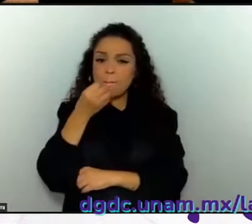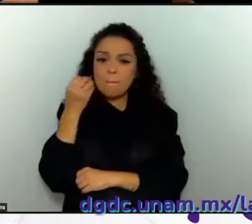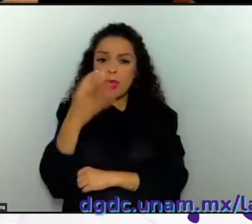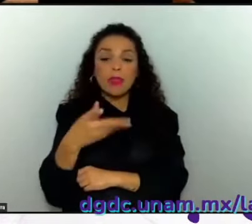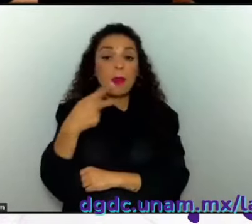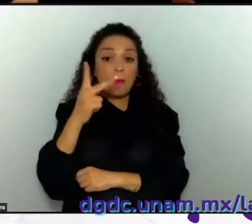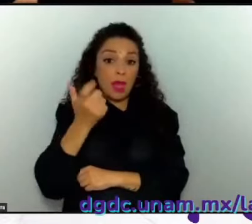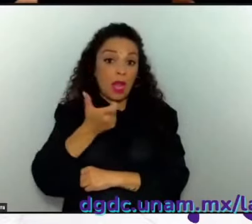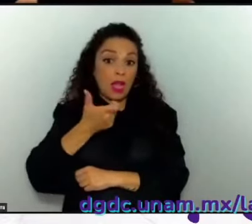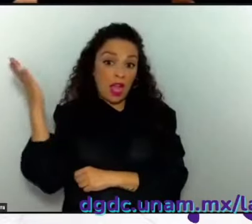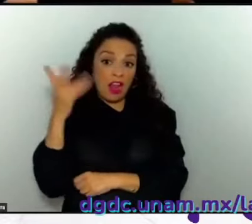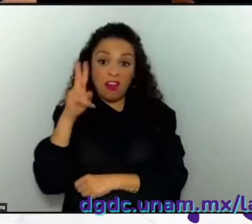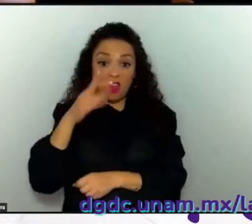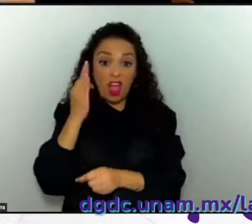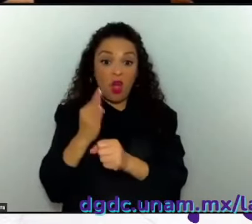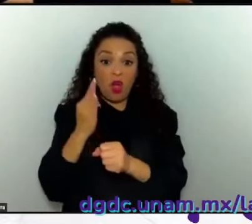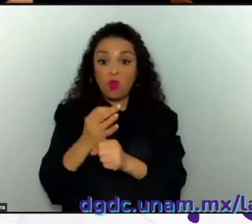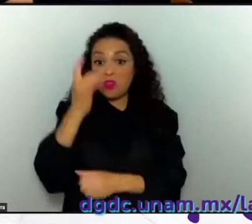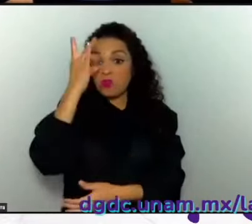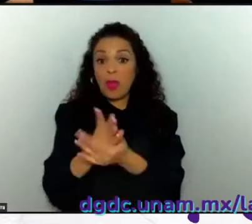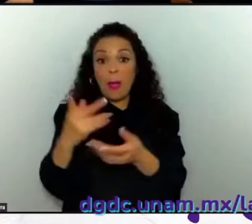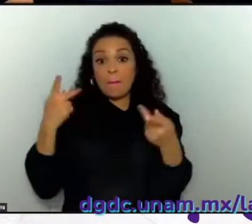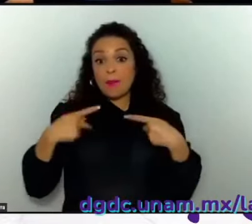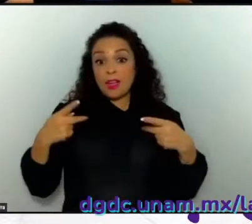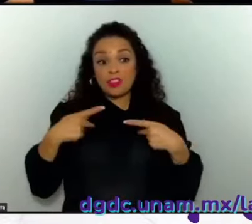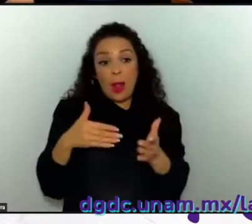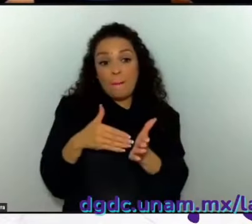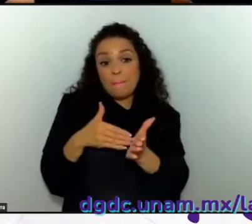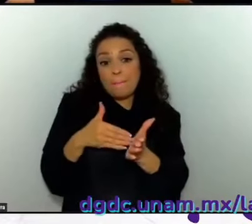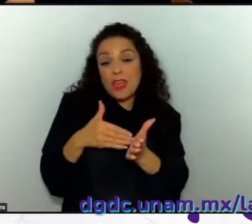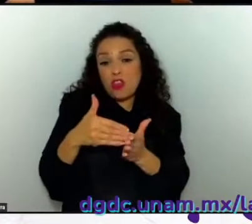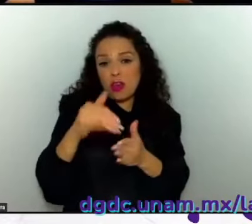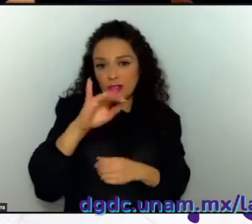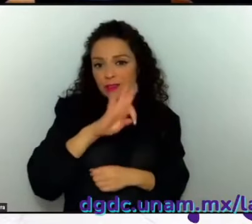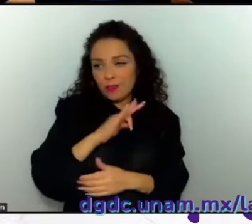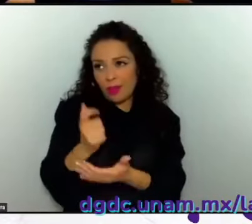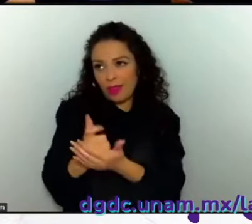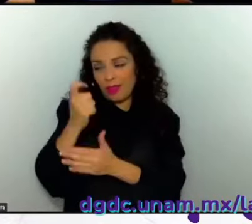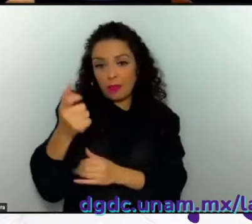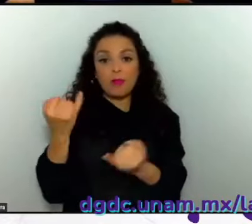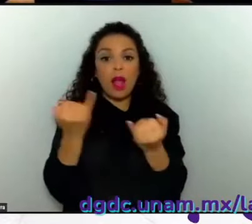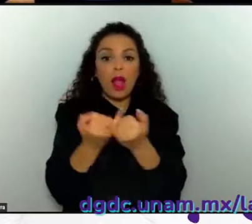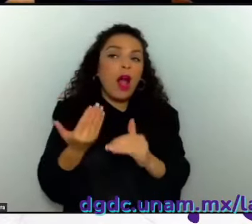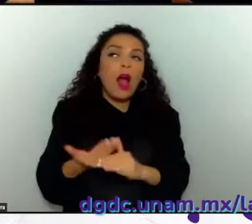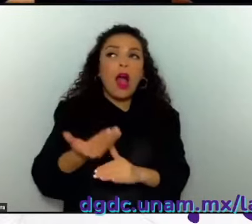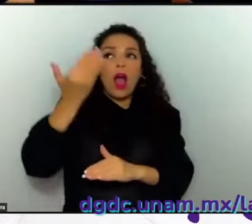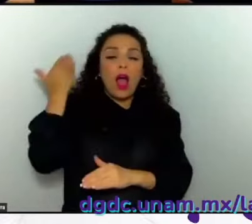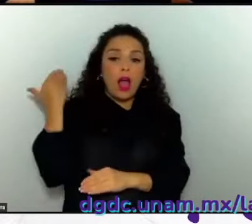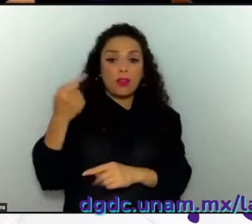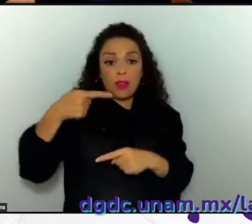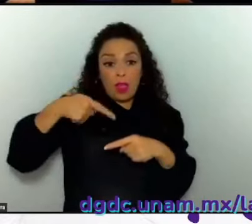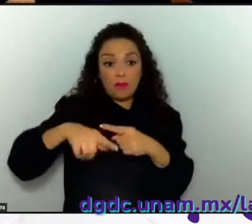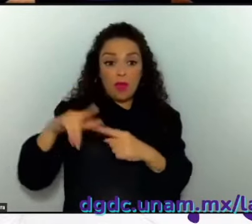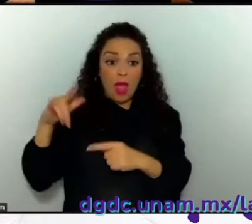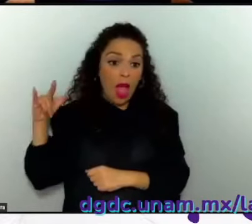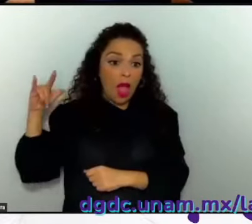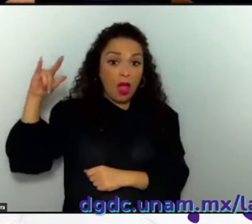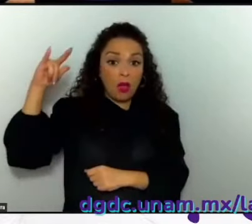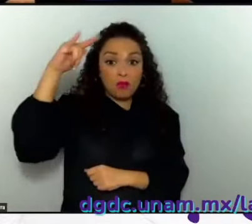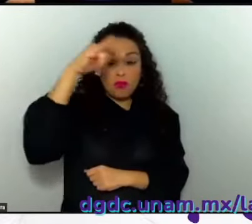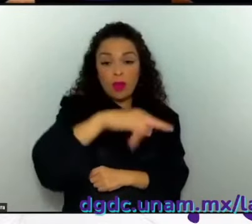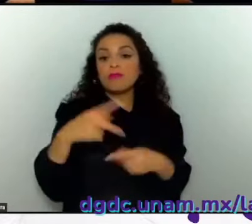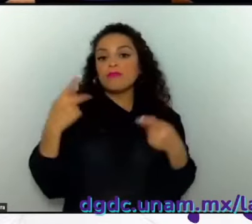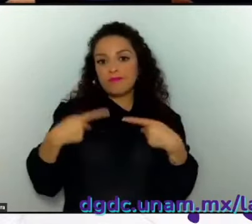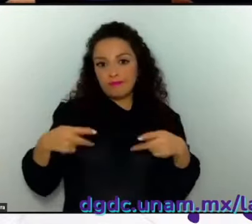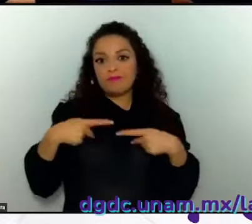solo para millonarios, sí, pero así se empieza. Cuando se empezaron los aviones, pues también la gente con mucho dinero podía tener aviones y los demás no